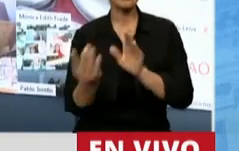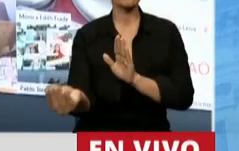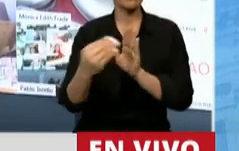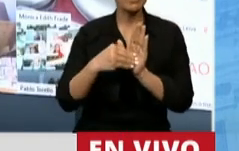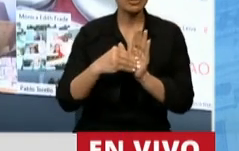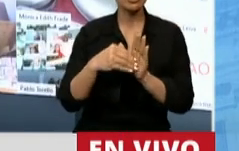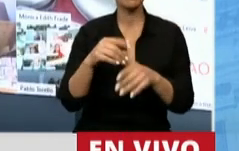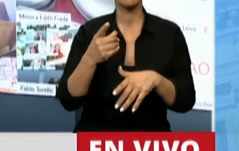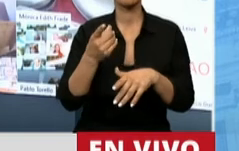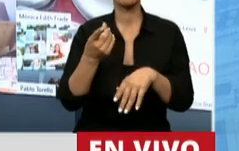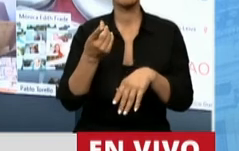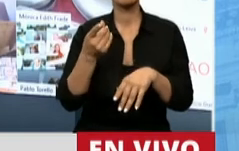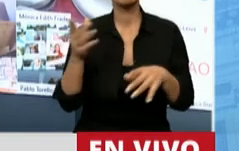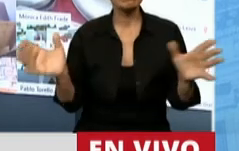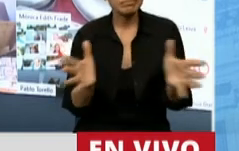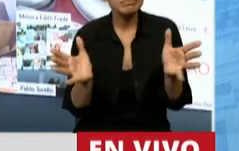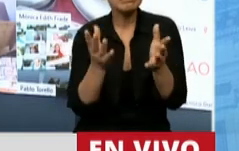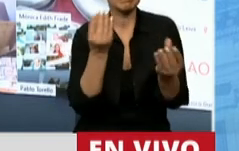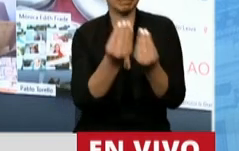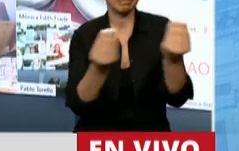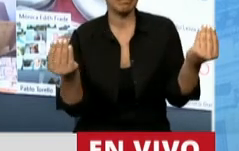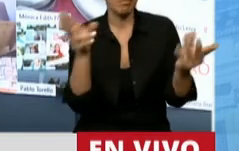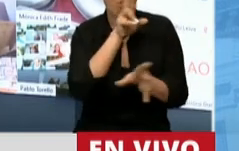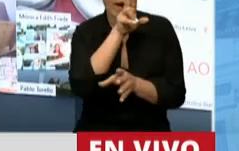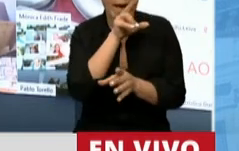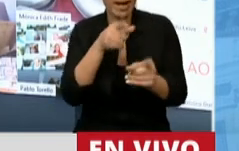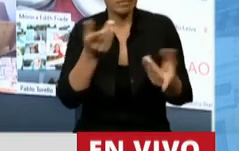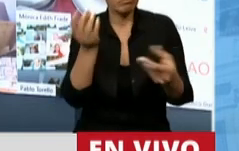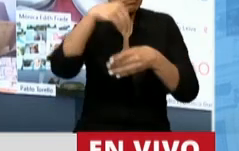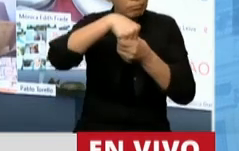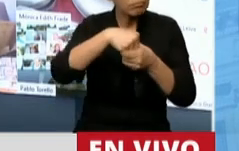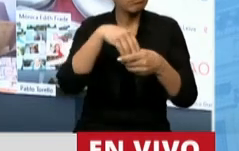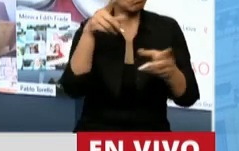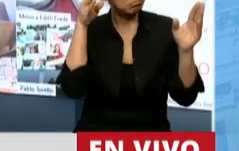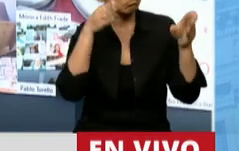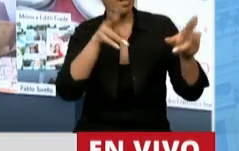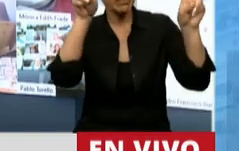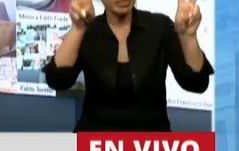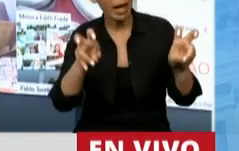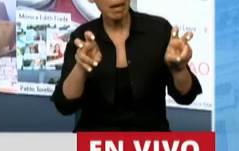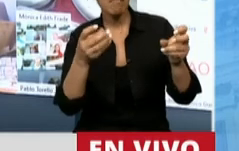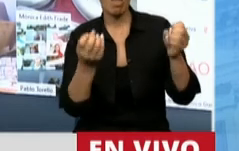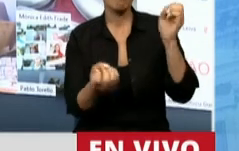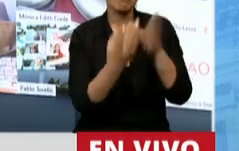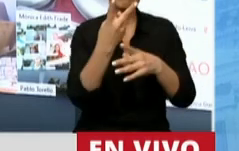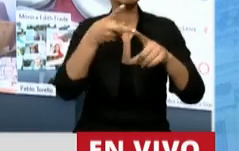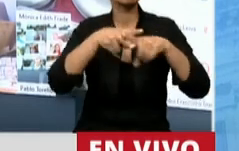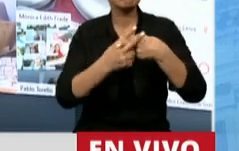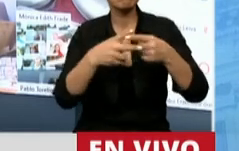incorporación promovida de mujeres en esta actividad de economía del